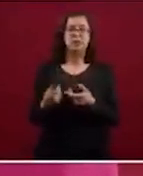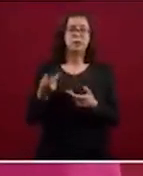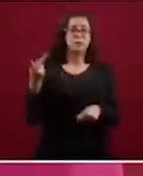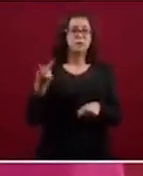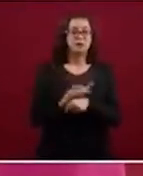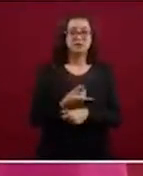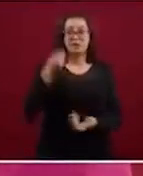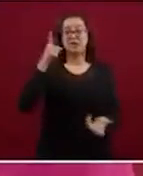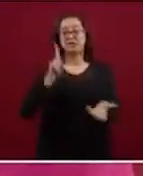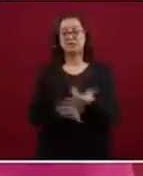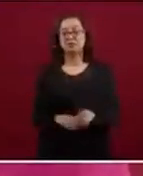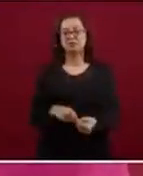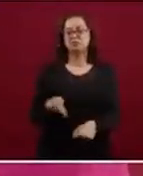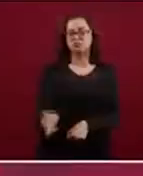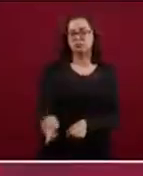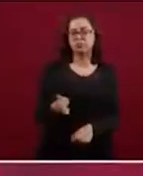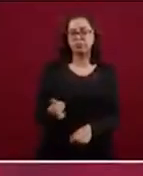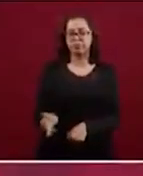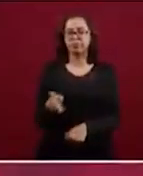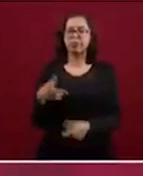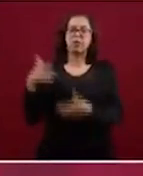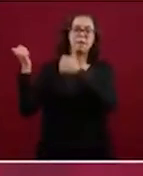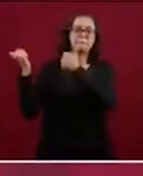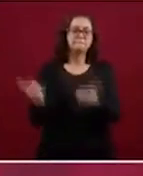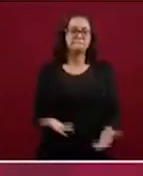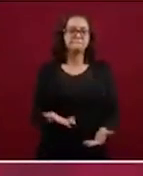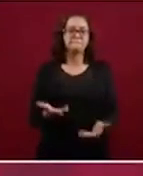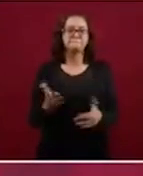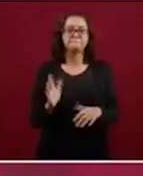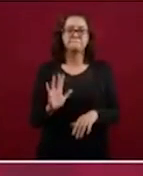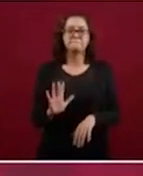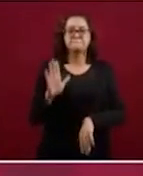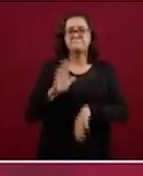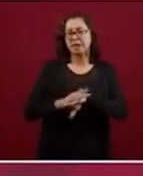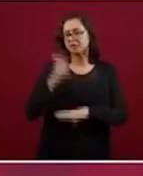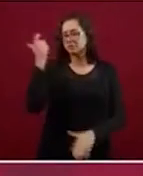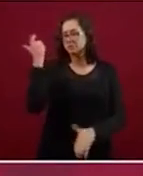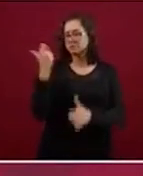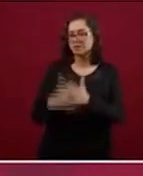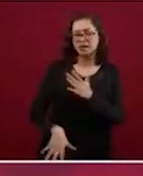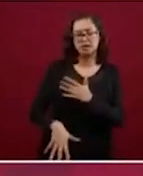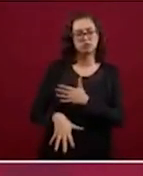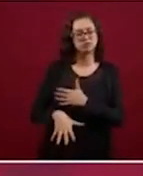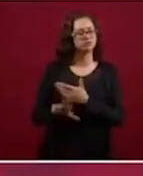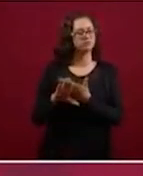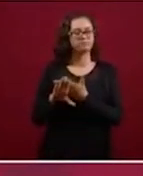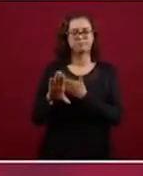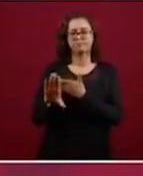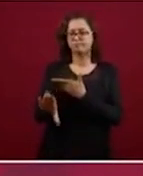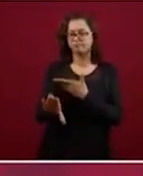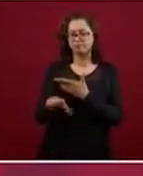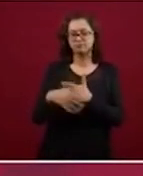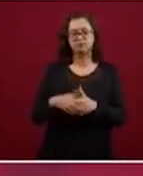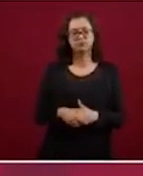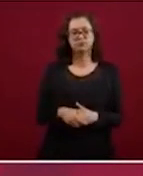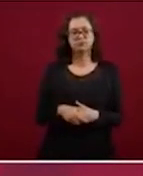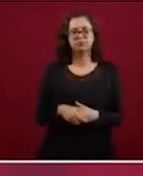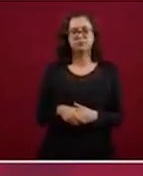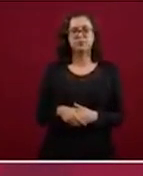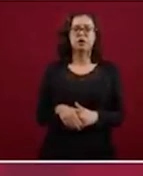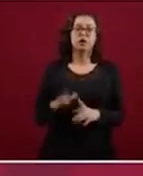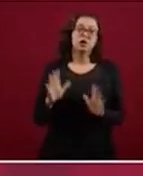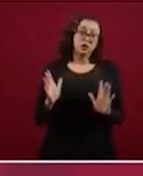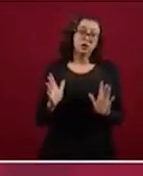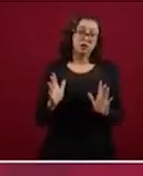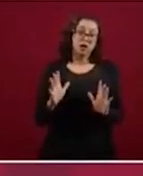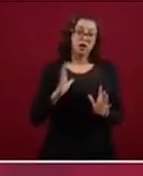técnico que entre su valuada la mercancía en tren a precios muy bajos sobre todo de aquellos países